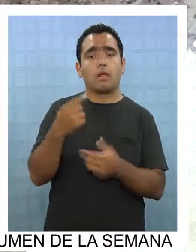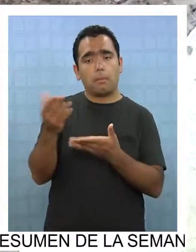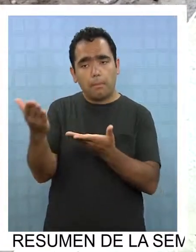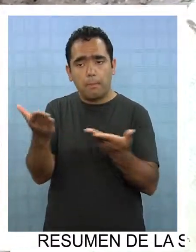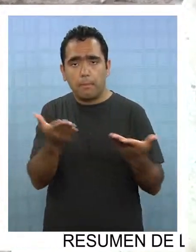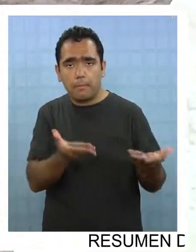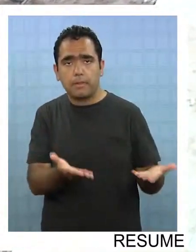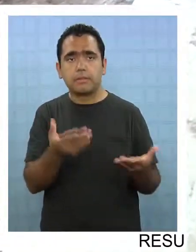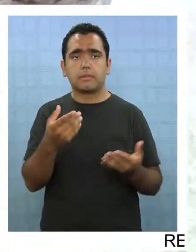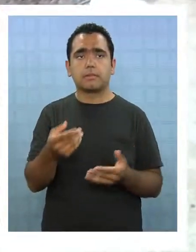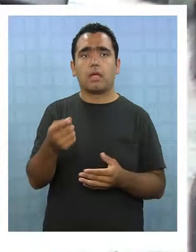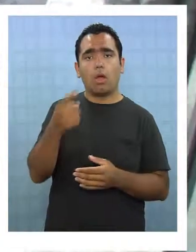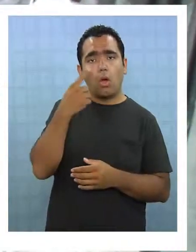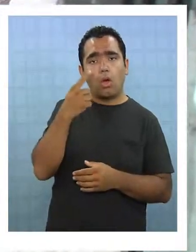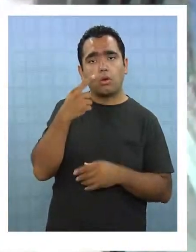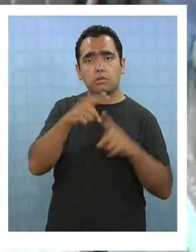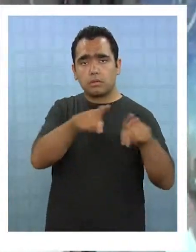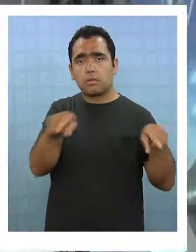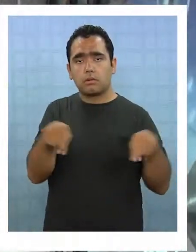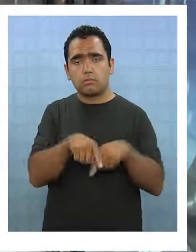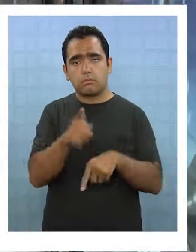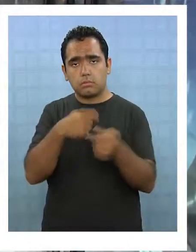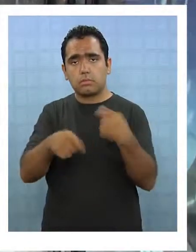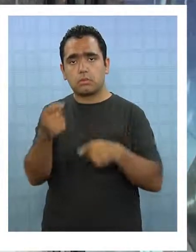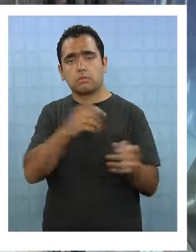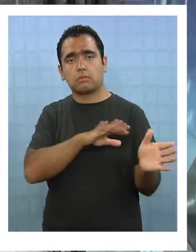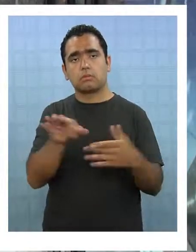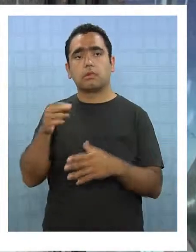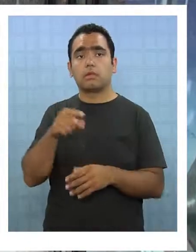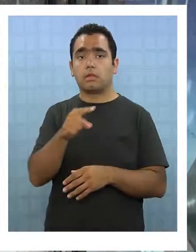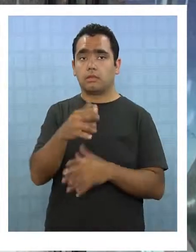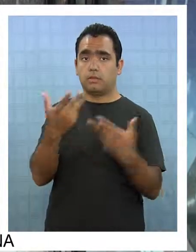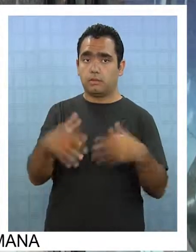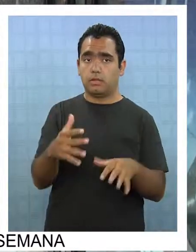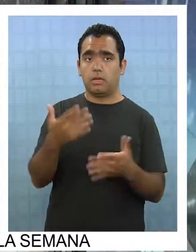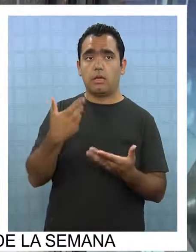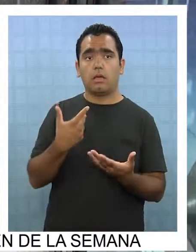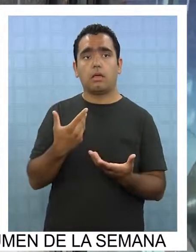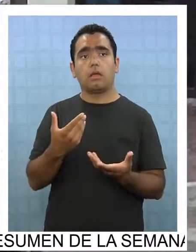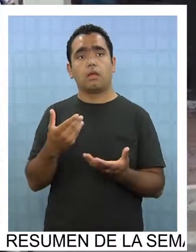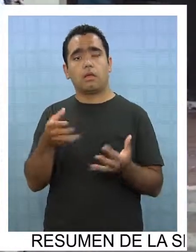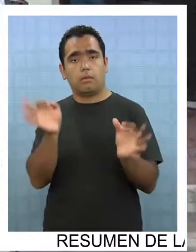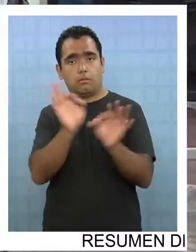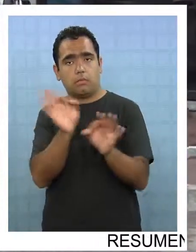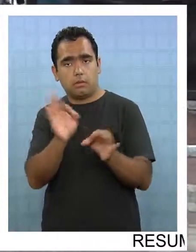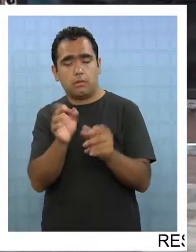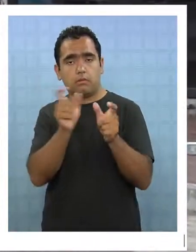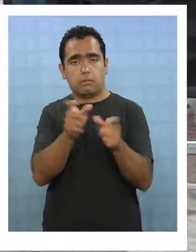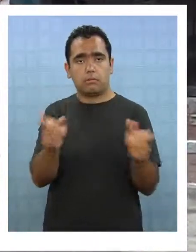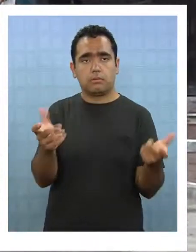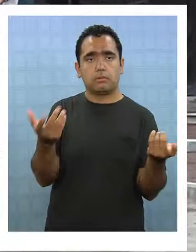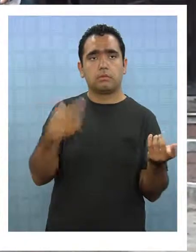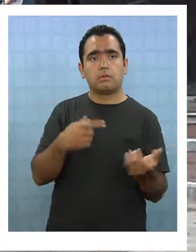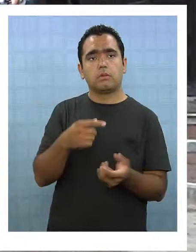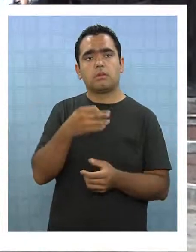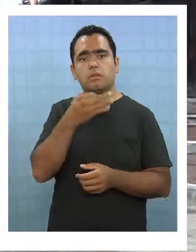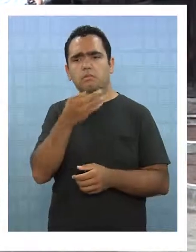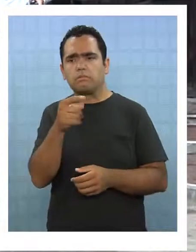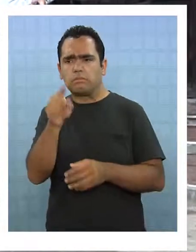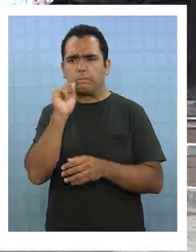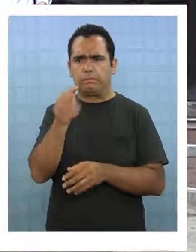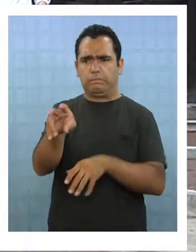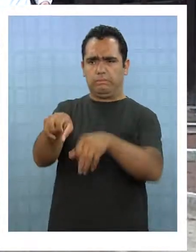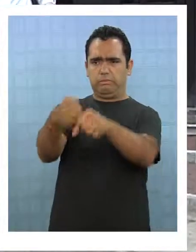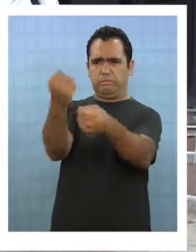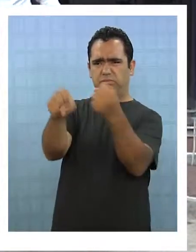pasar a disfrutar también de conocer más el local. Según explicaron los encargados del local, los clientes prefieren no